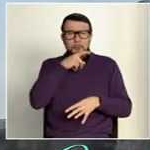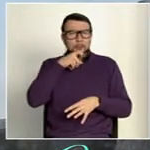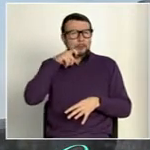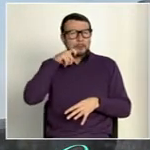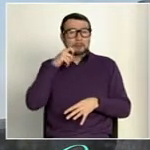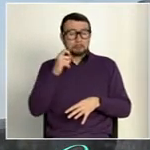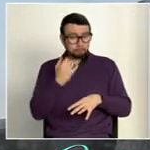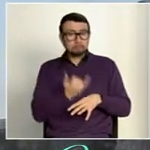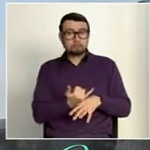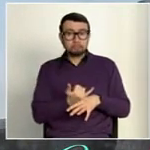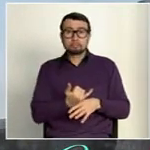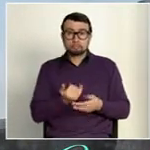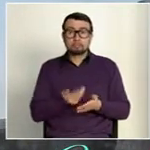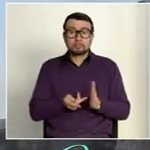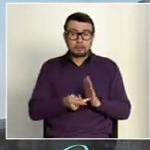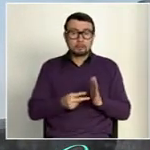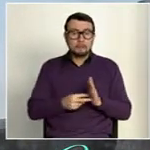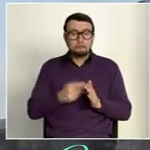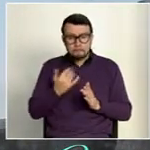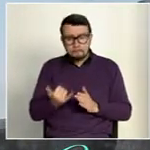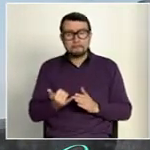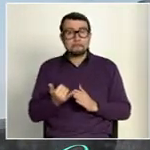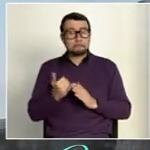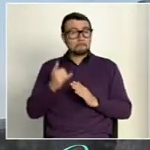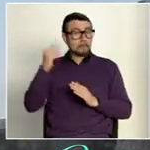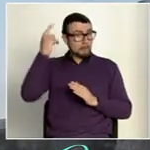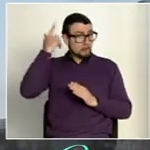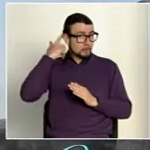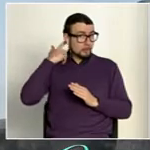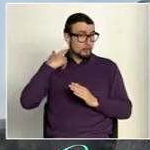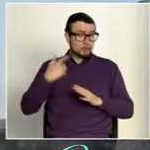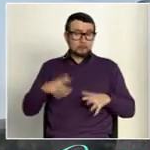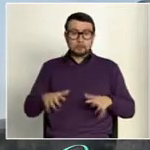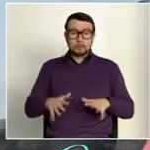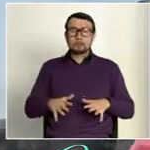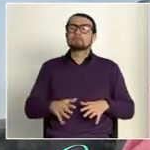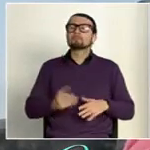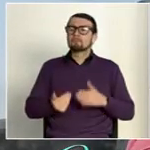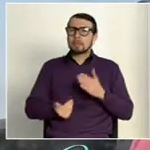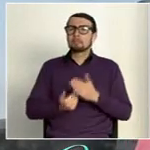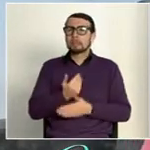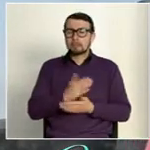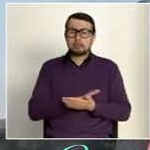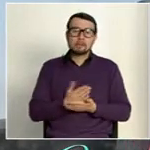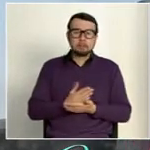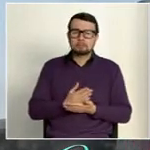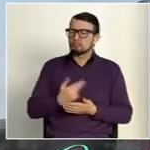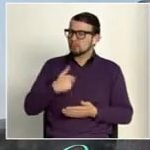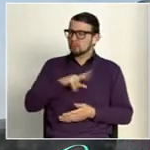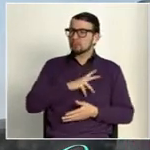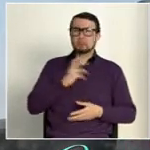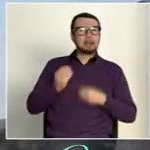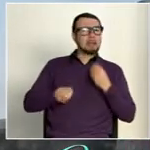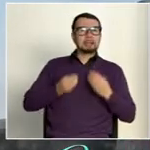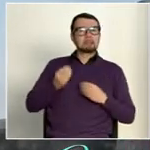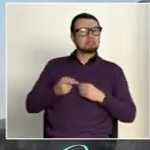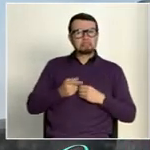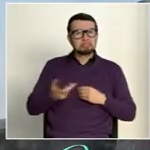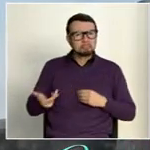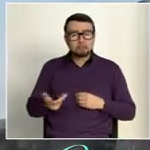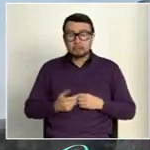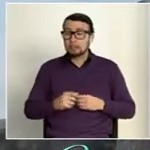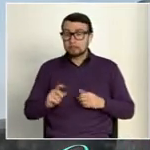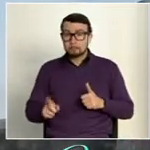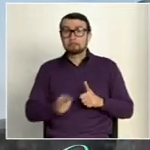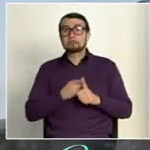que el sistema central nervioso comenzó a afectarnos, y entonces, ¿qué hacemos nosotros? Pues, primero que todo, tenemos